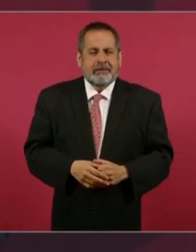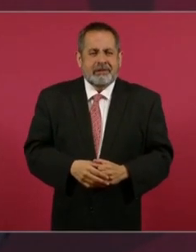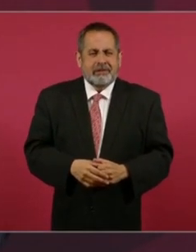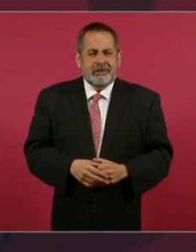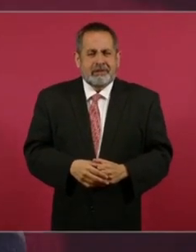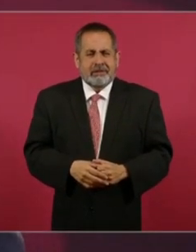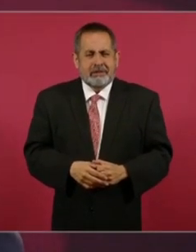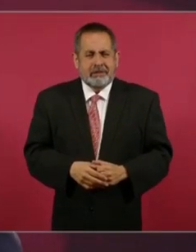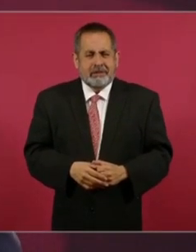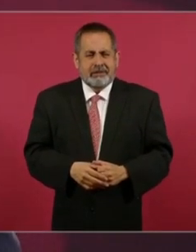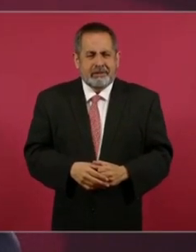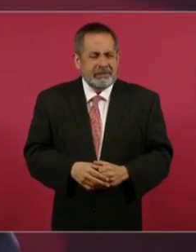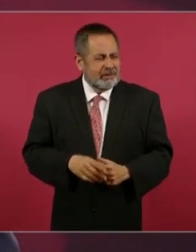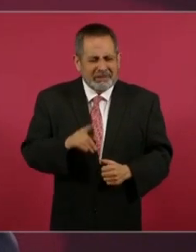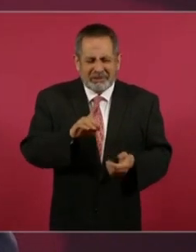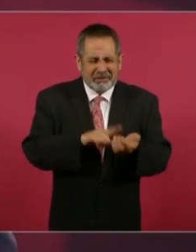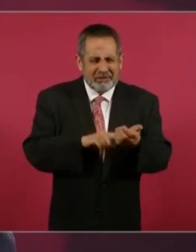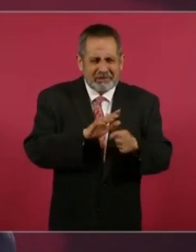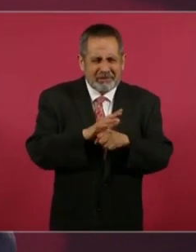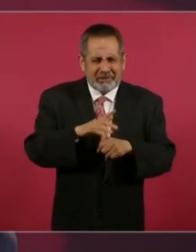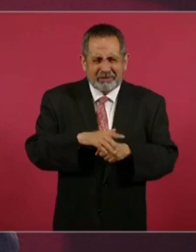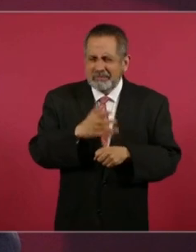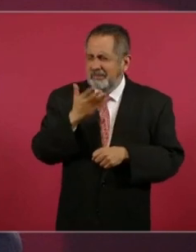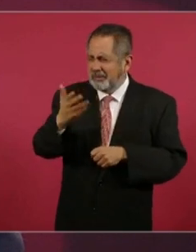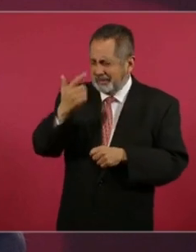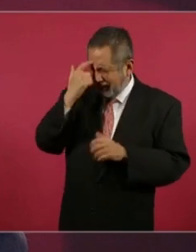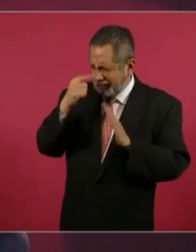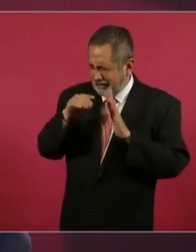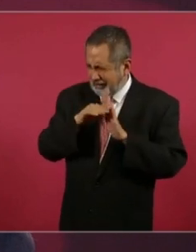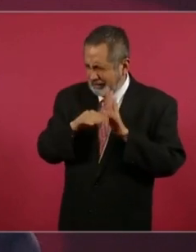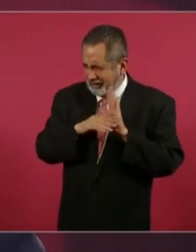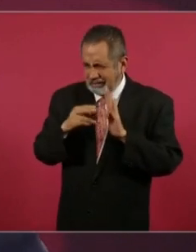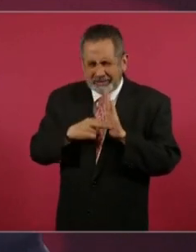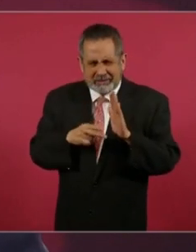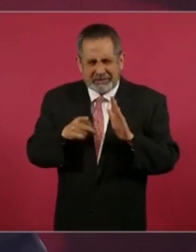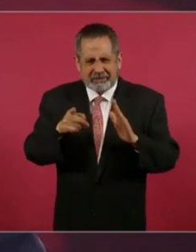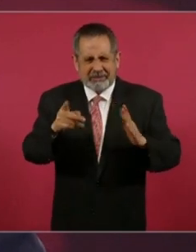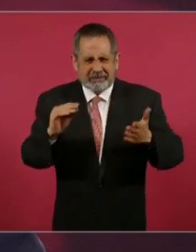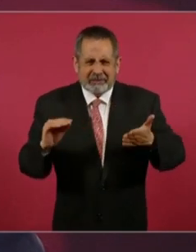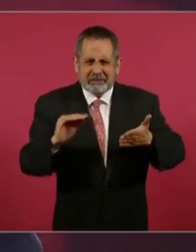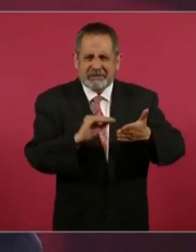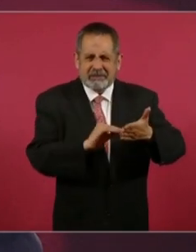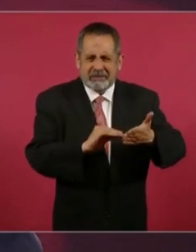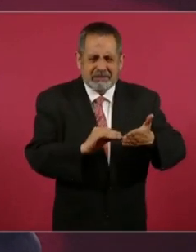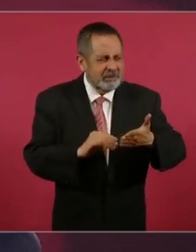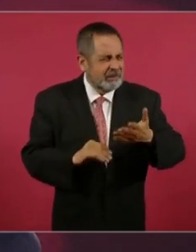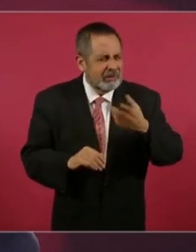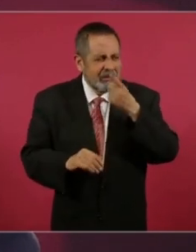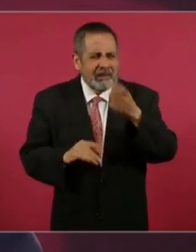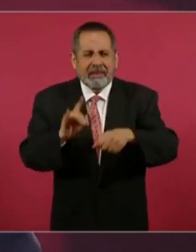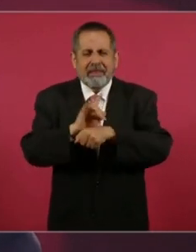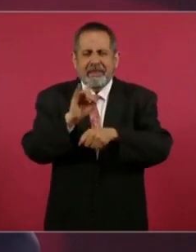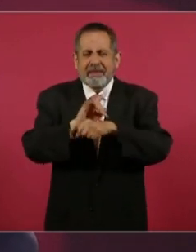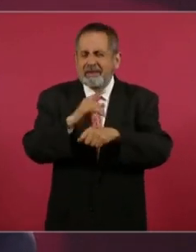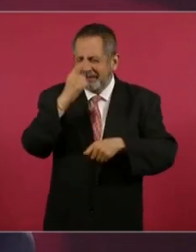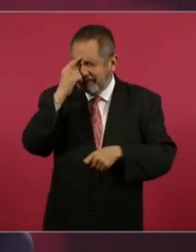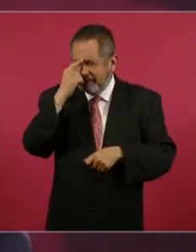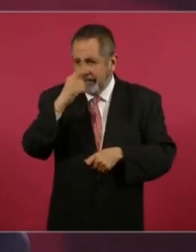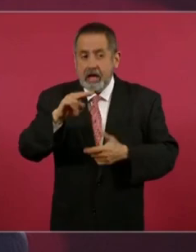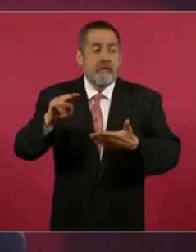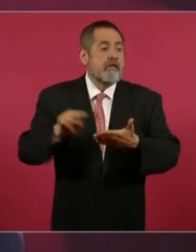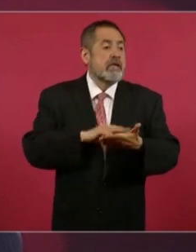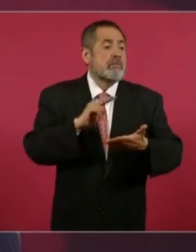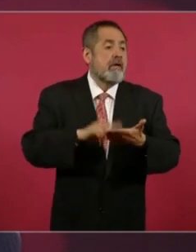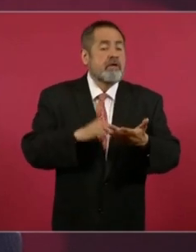¿qué fue lo que pedían para requisitos? Que se inscribieran, ¿no? Firmas, ¿no?